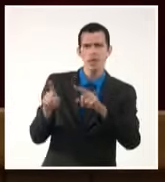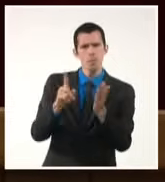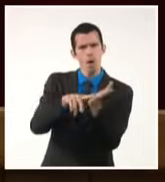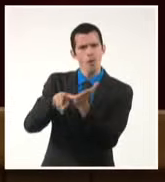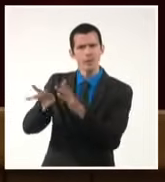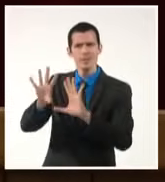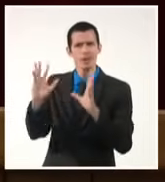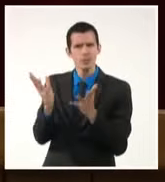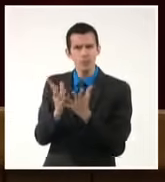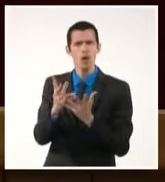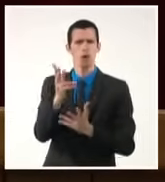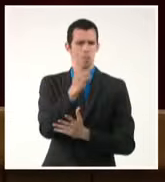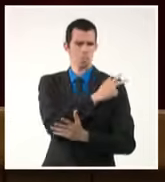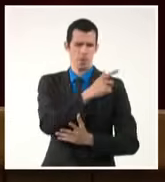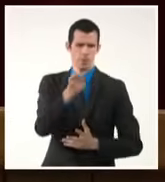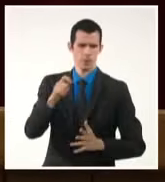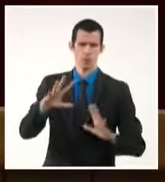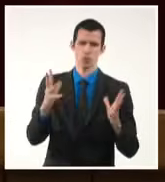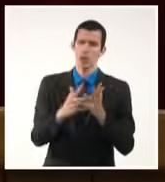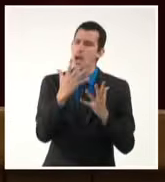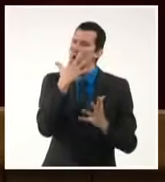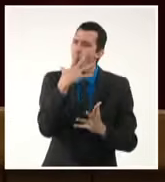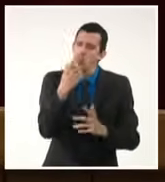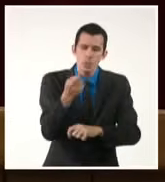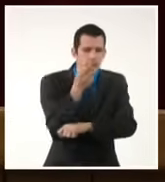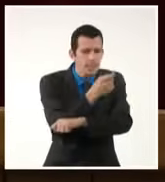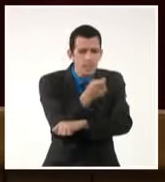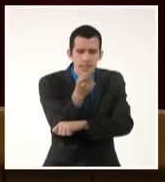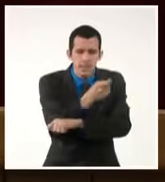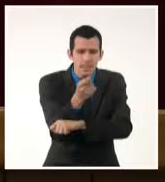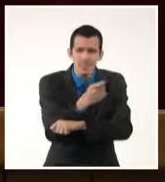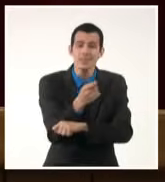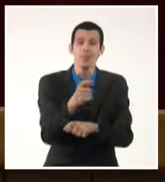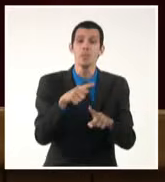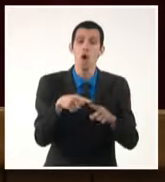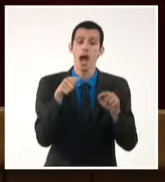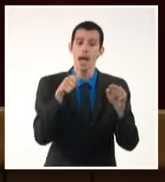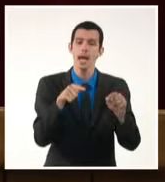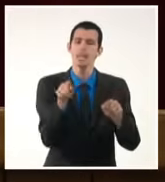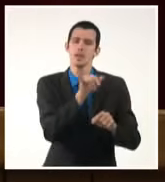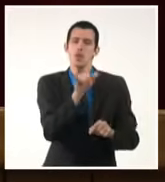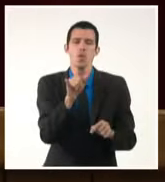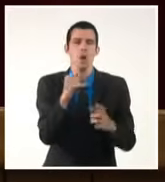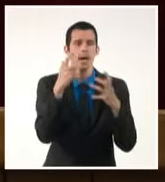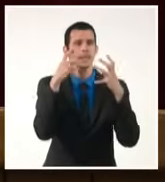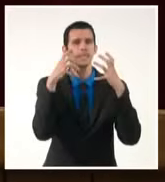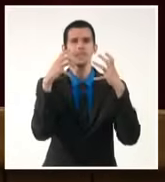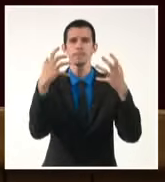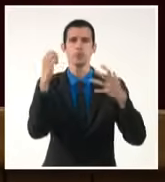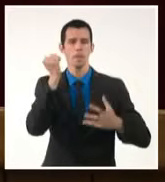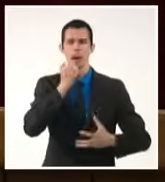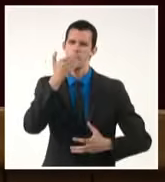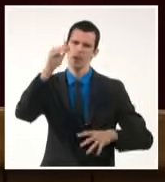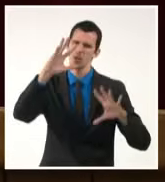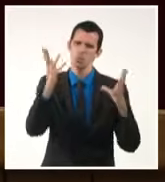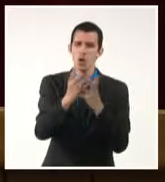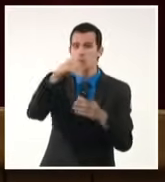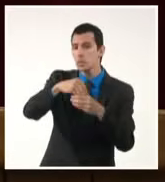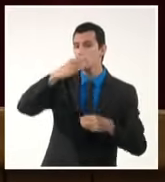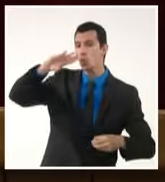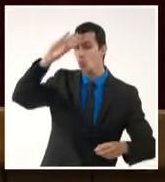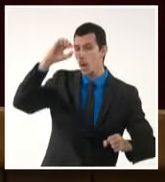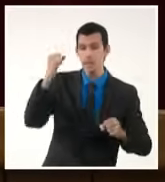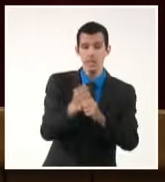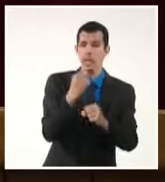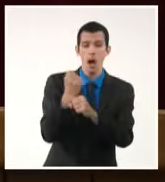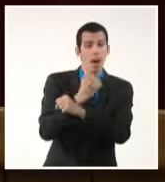enseñar, conscientes de que tienen en sus manos la obra más trascendental e importante de la sociedad, la formación